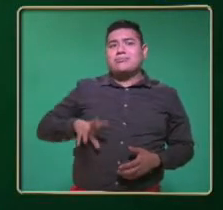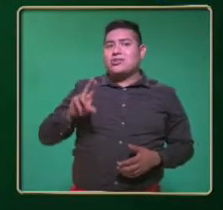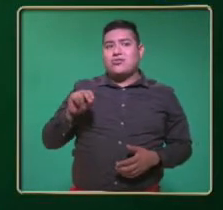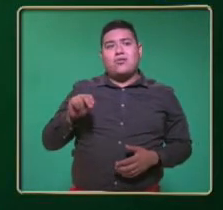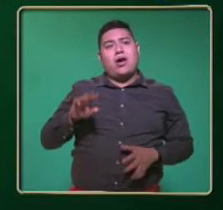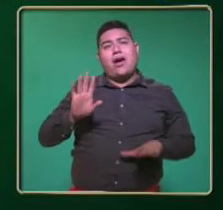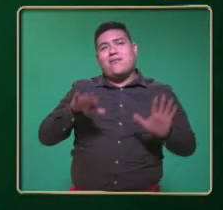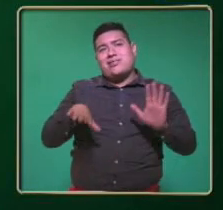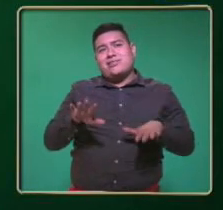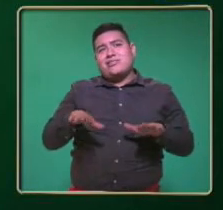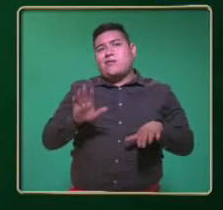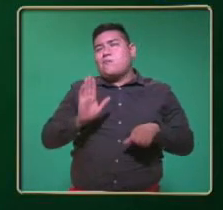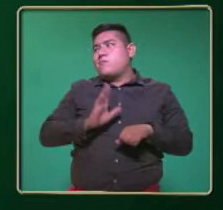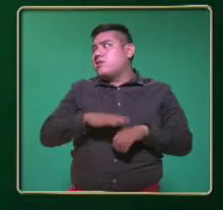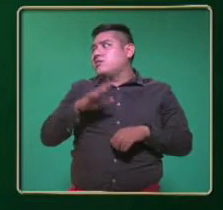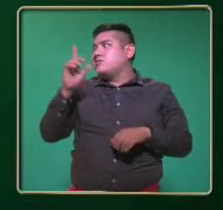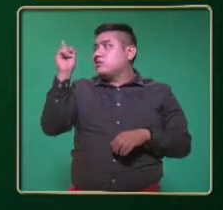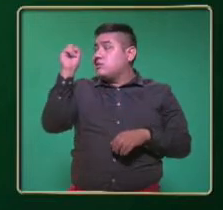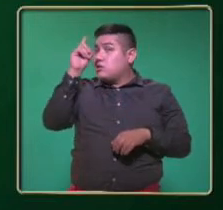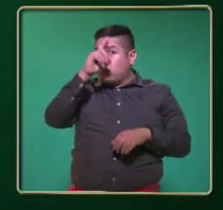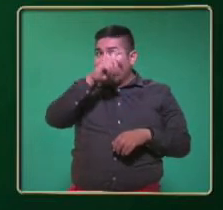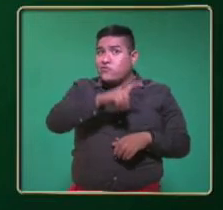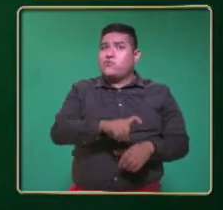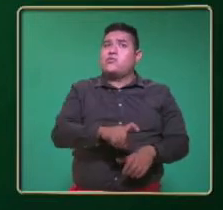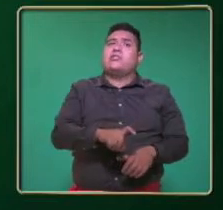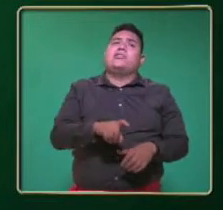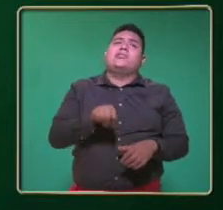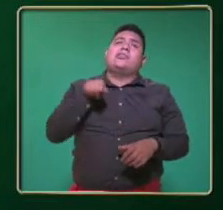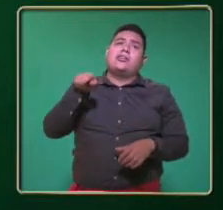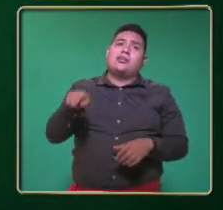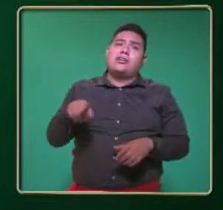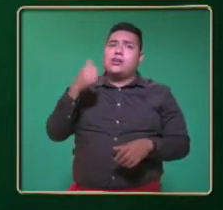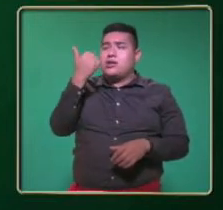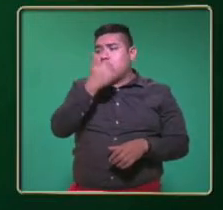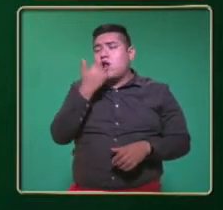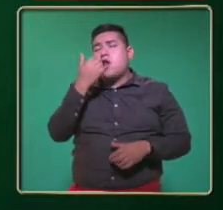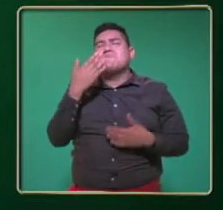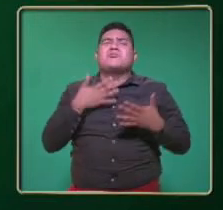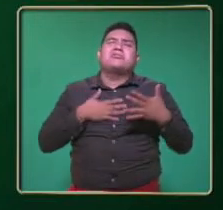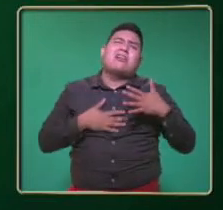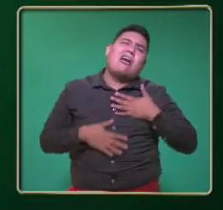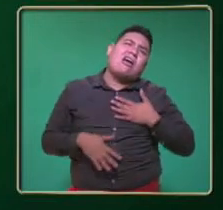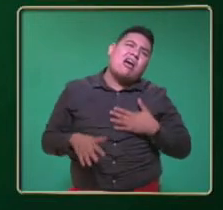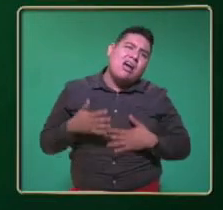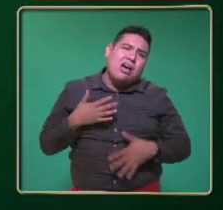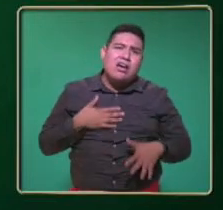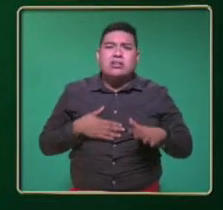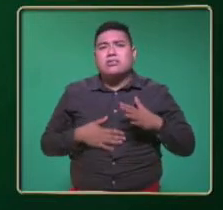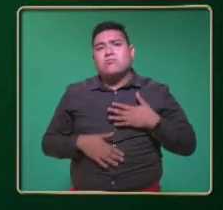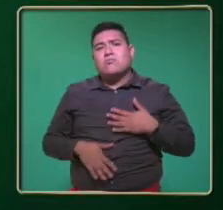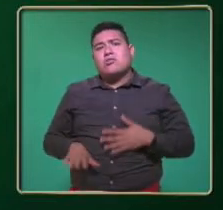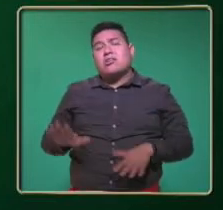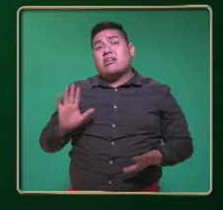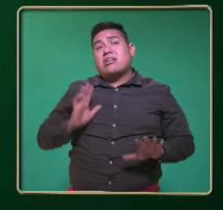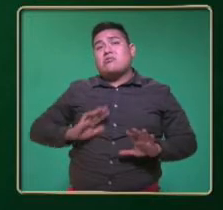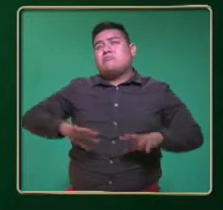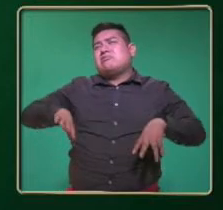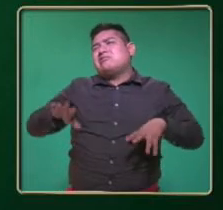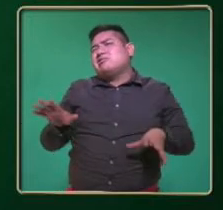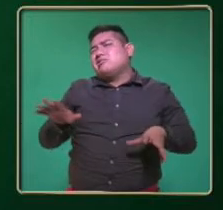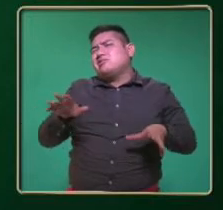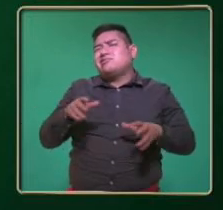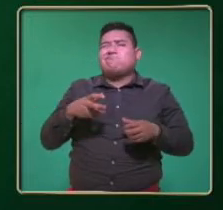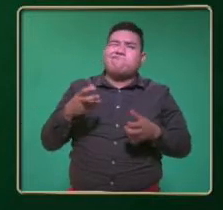ser un poquito más agotador para el alumno, pues porque se va a ver obligado a realizar